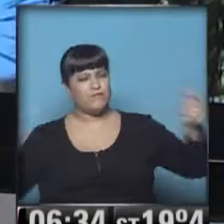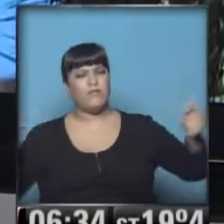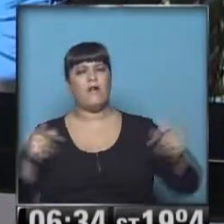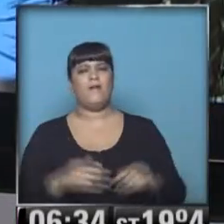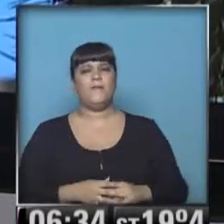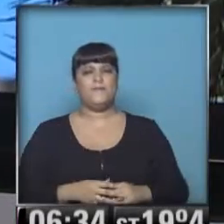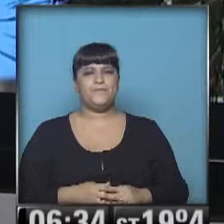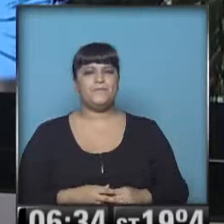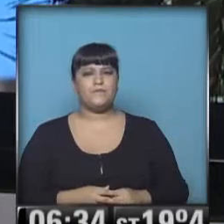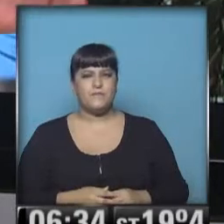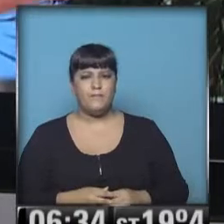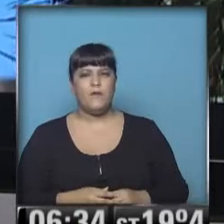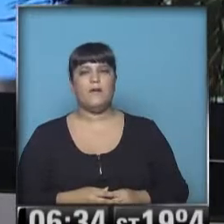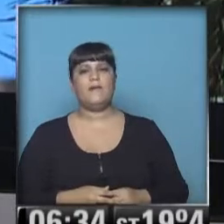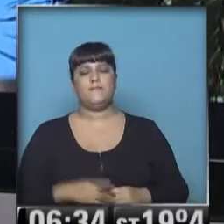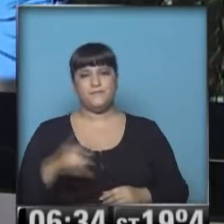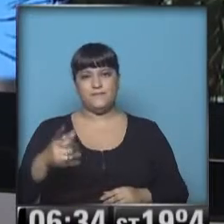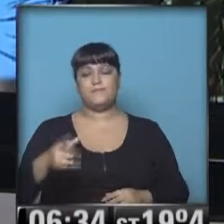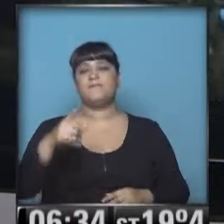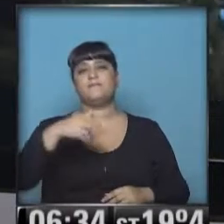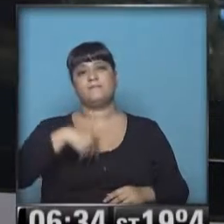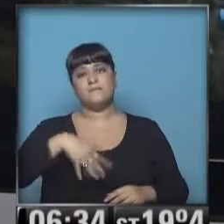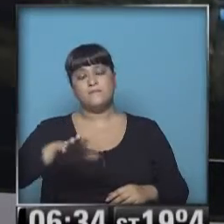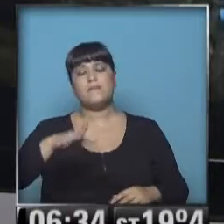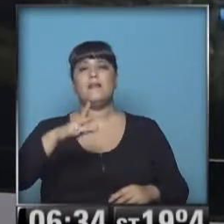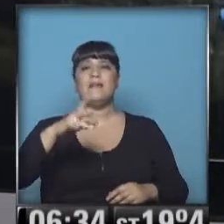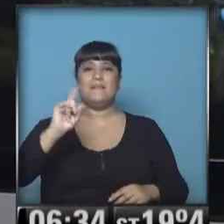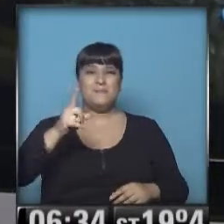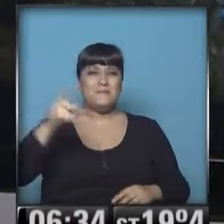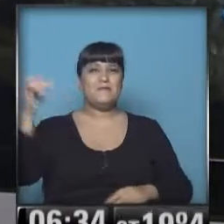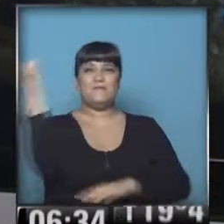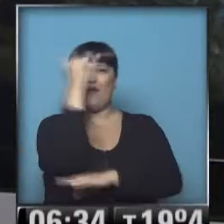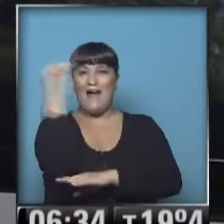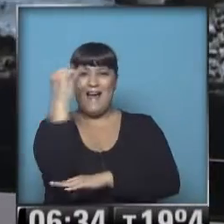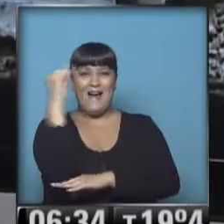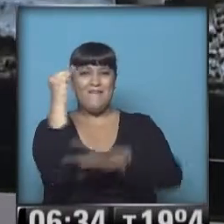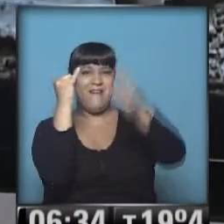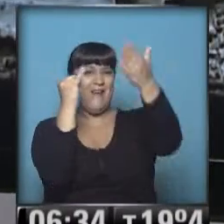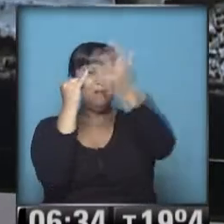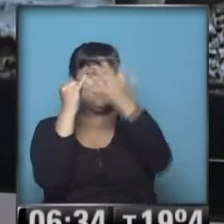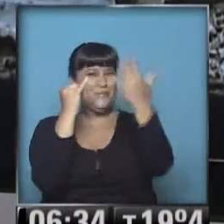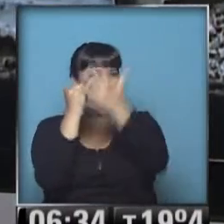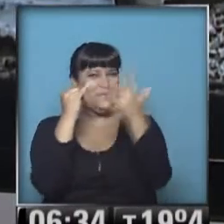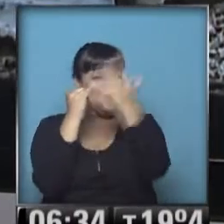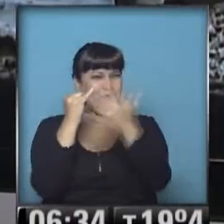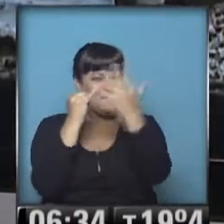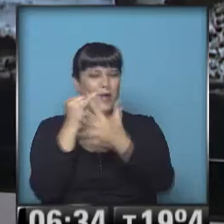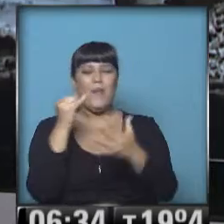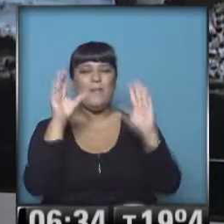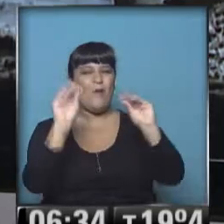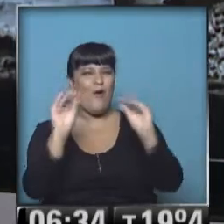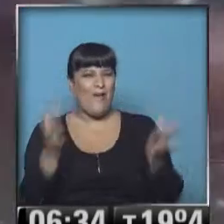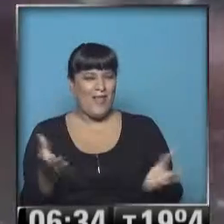pero mucha agua, veíamos recién hasta la cámara, la lente de la cámara, toda